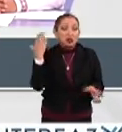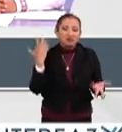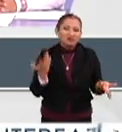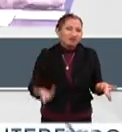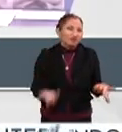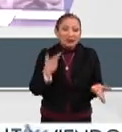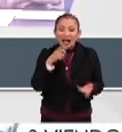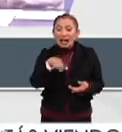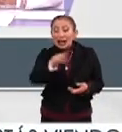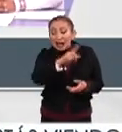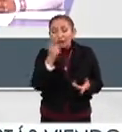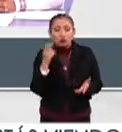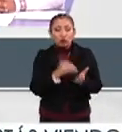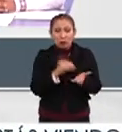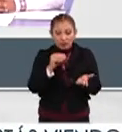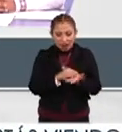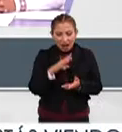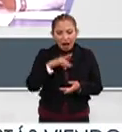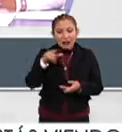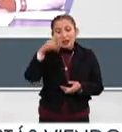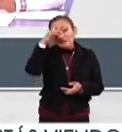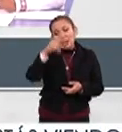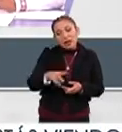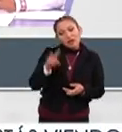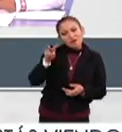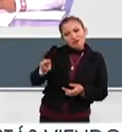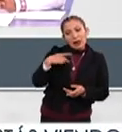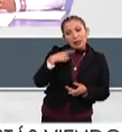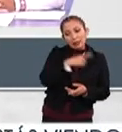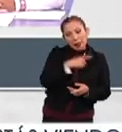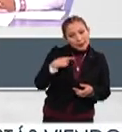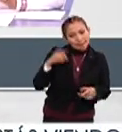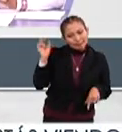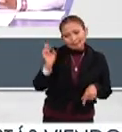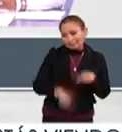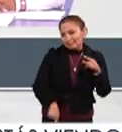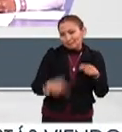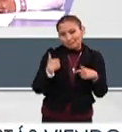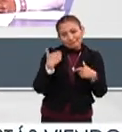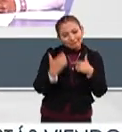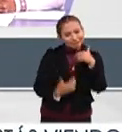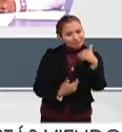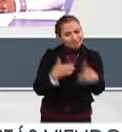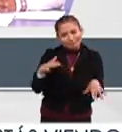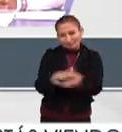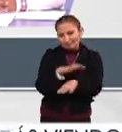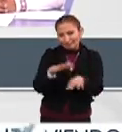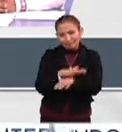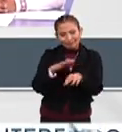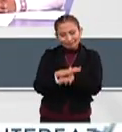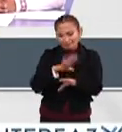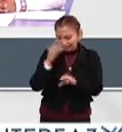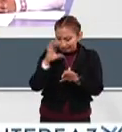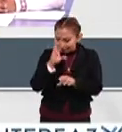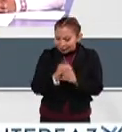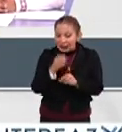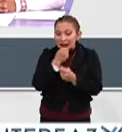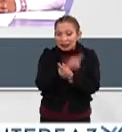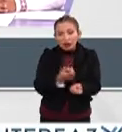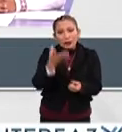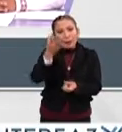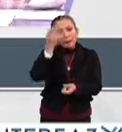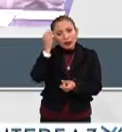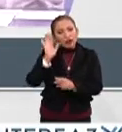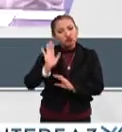en fin. Entonces todo esto es parte de lo que el país tiene que ir caminando, ¿no? Hacia el pleno acceso a que los niños